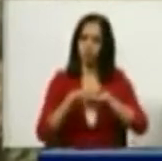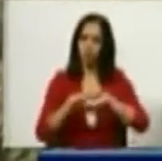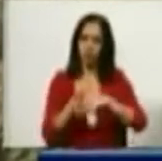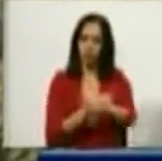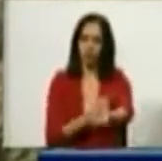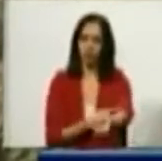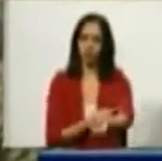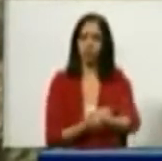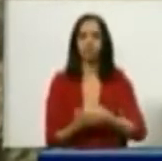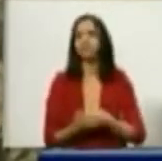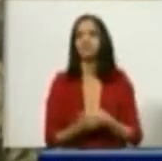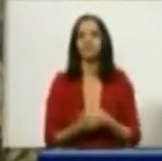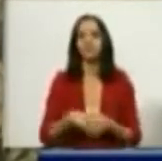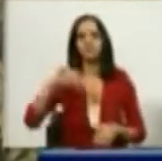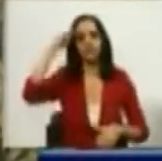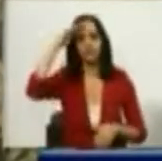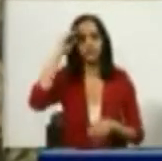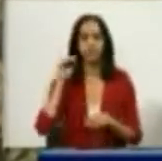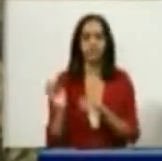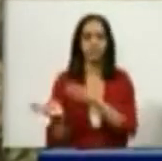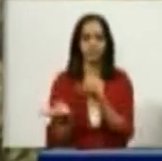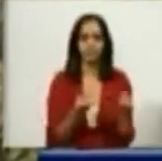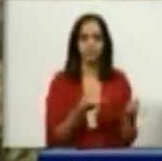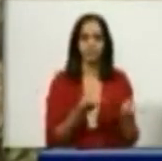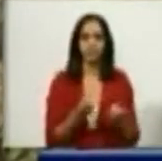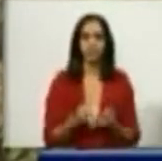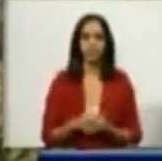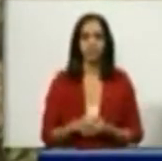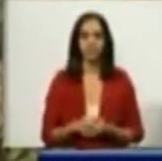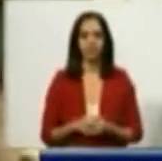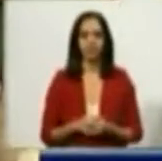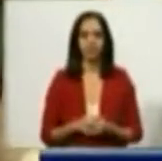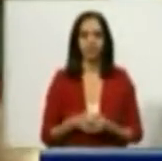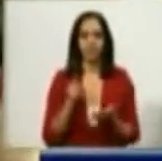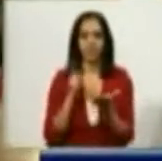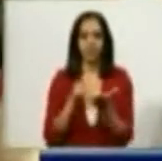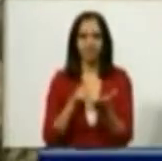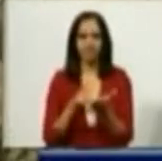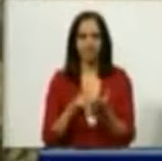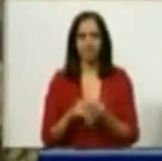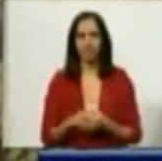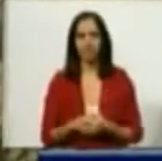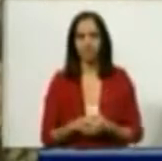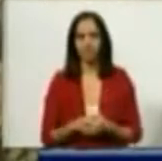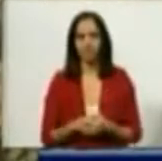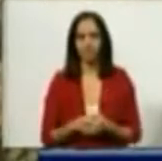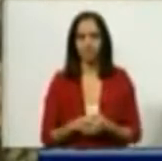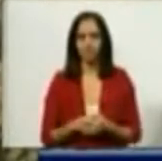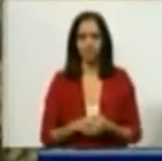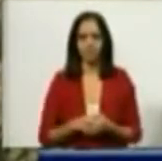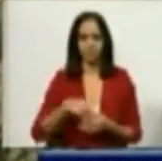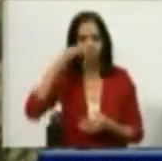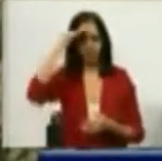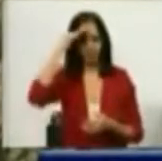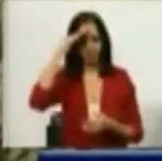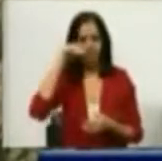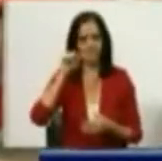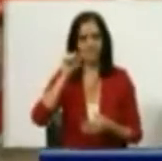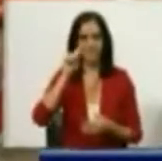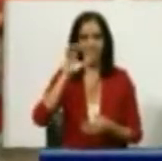de gente Coronel blanco va a andar yorman de gente con el Zacarías Rafael